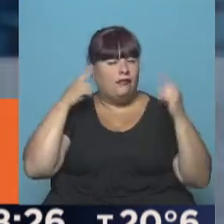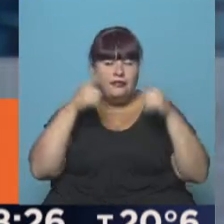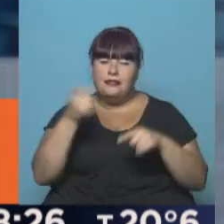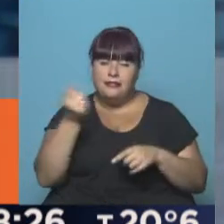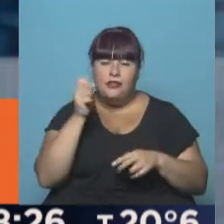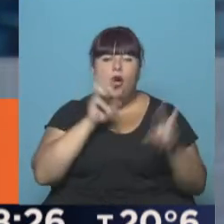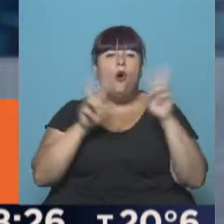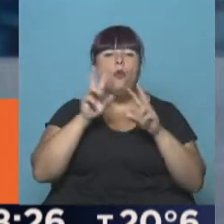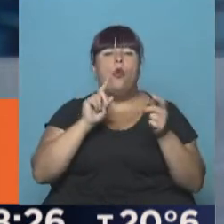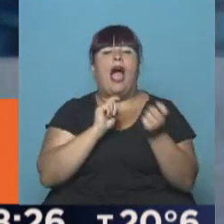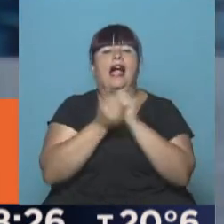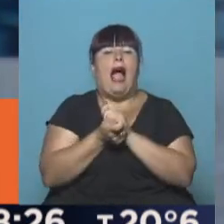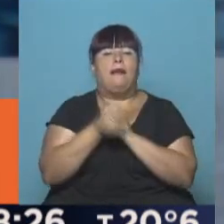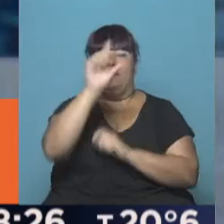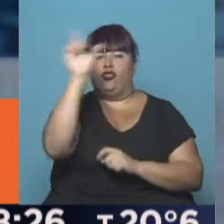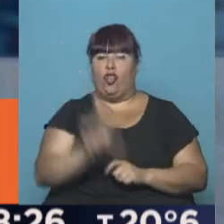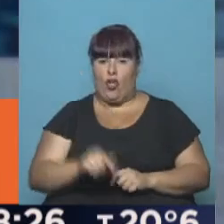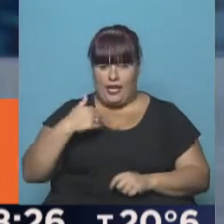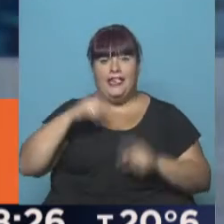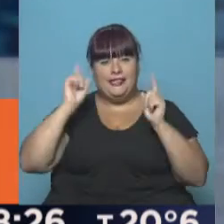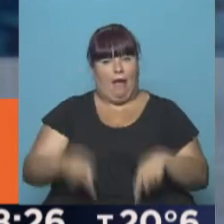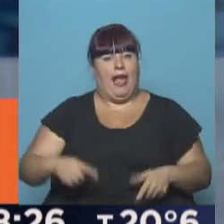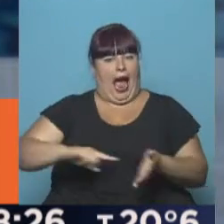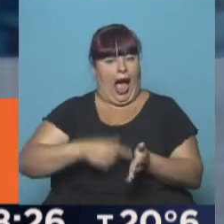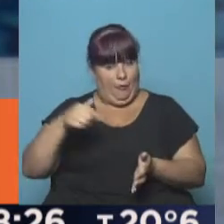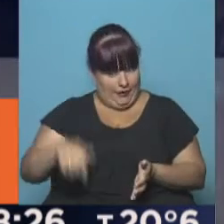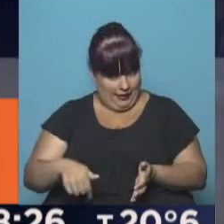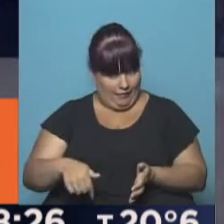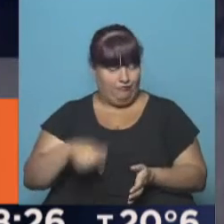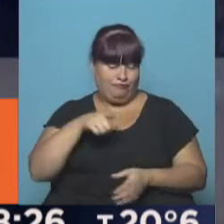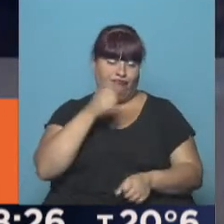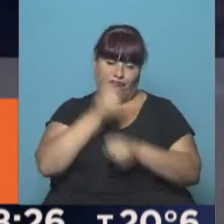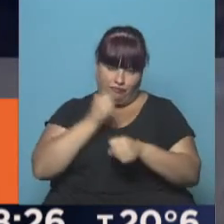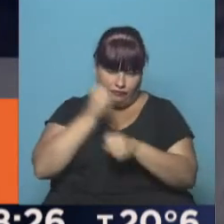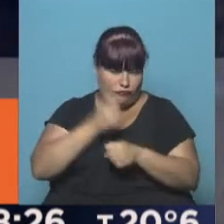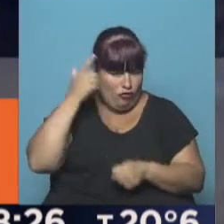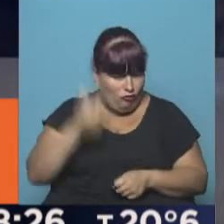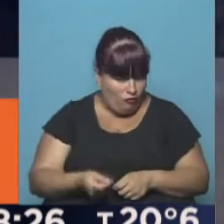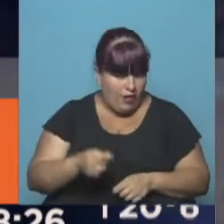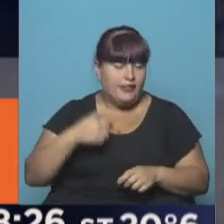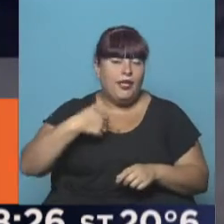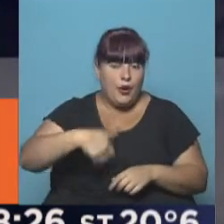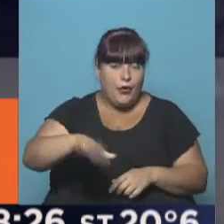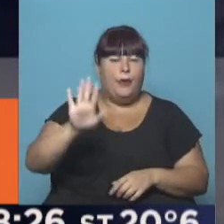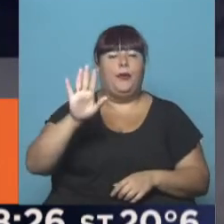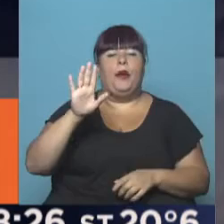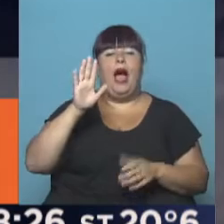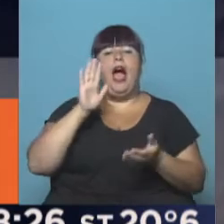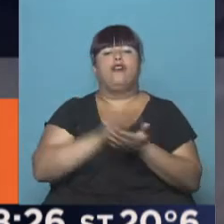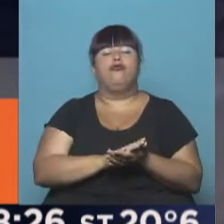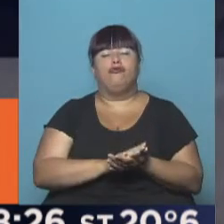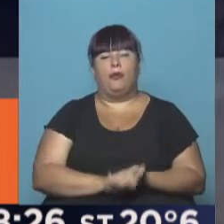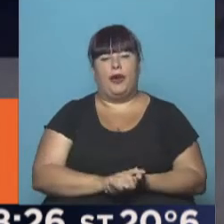es construir cambiemos en todo el país incluso en la ciudad de buenos aires en eso se está trabajando fuertemente vamos a tener en el plano